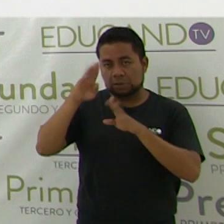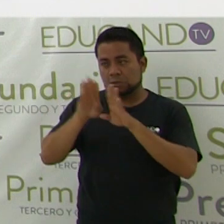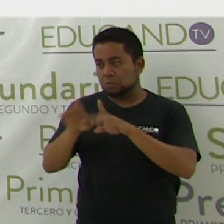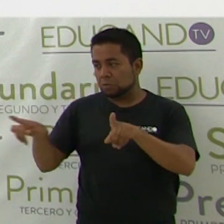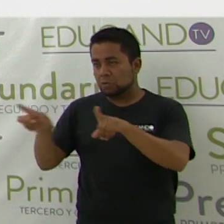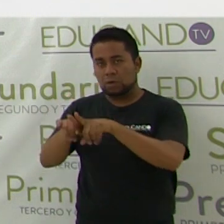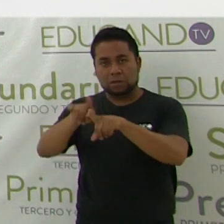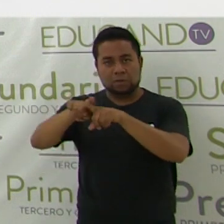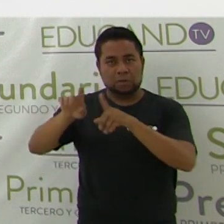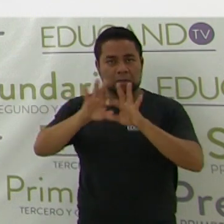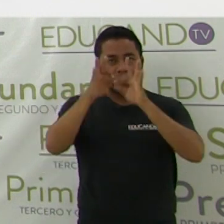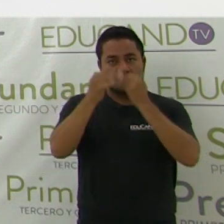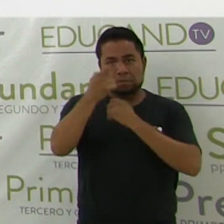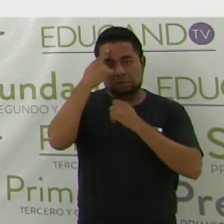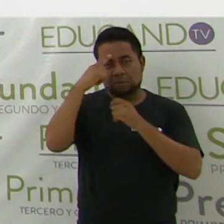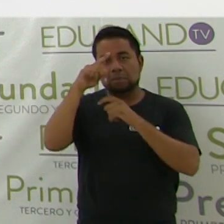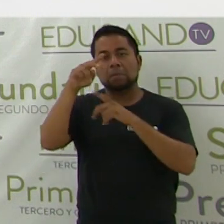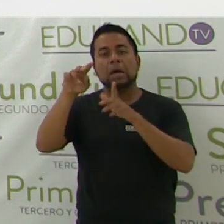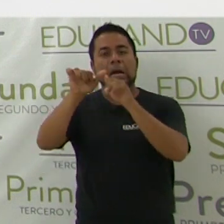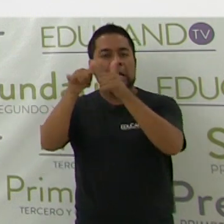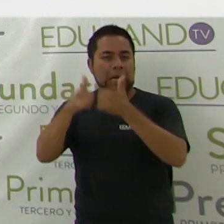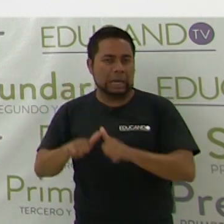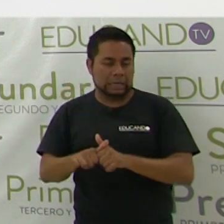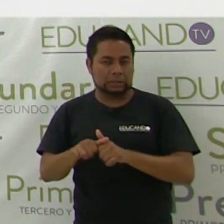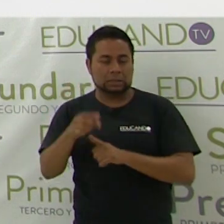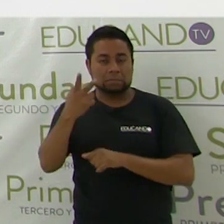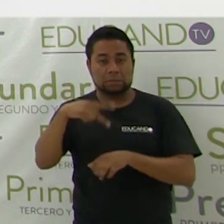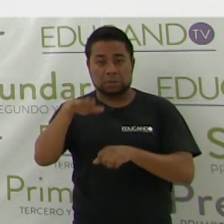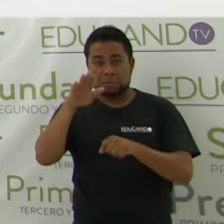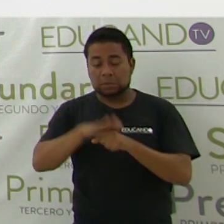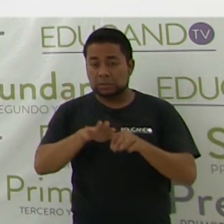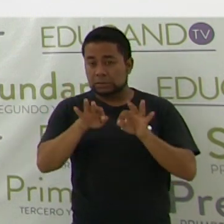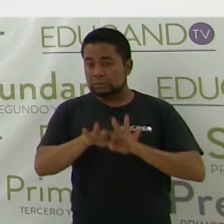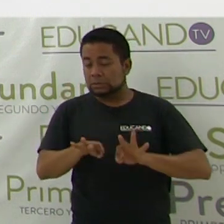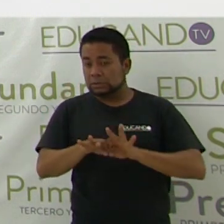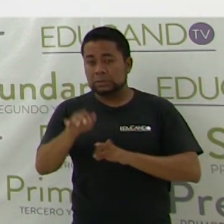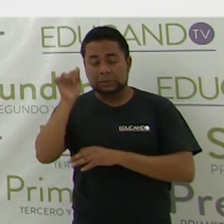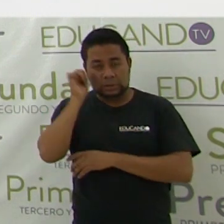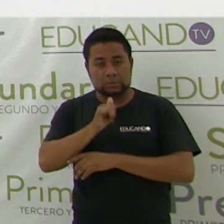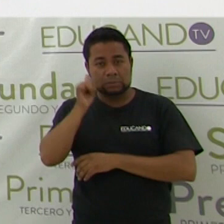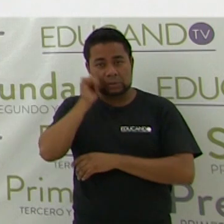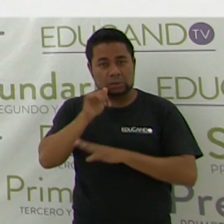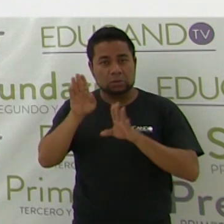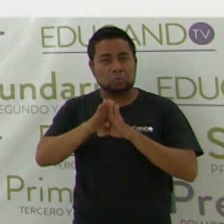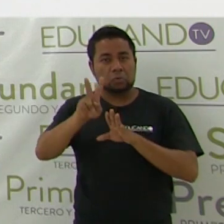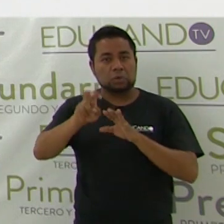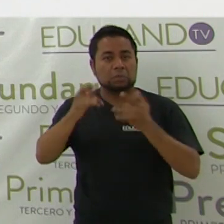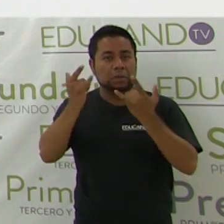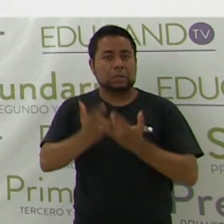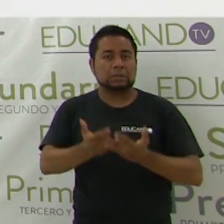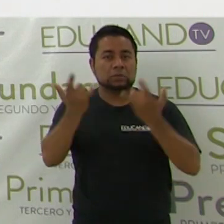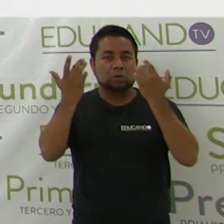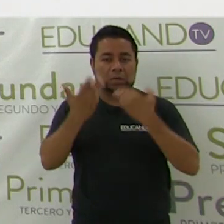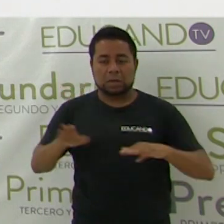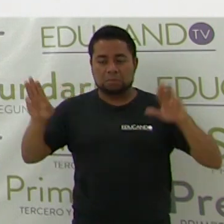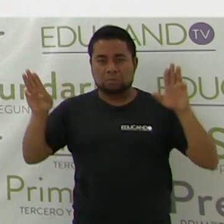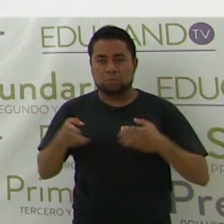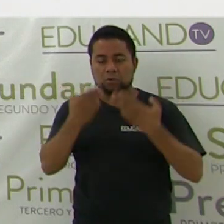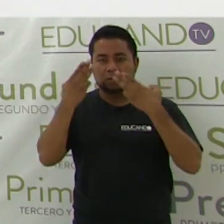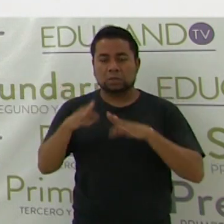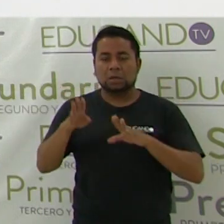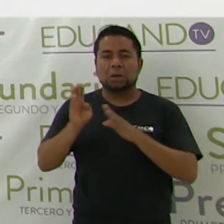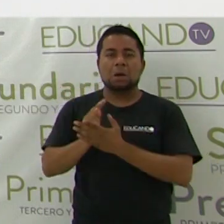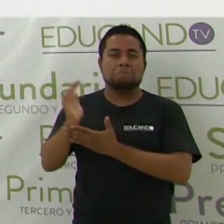artes. Sin embargo, la mayor parte del tiempo, la historia de la música ha